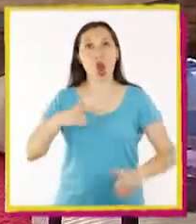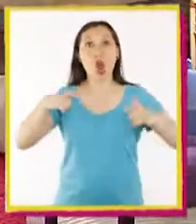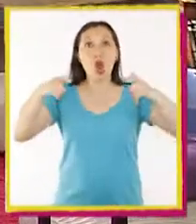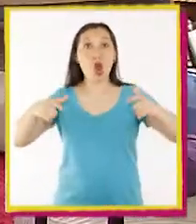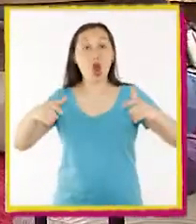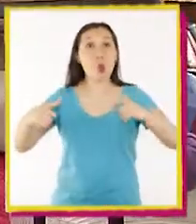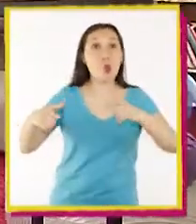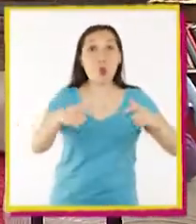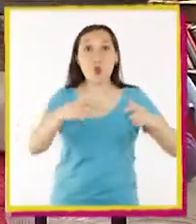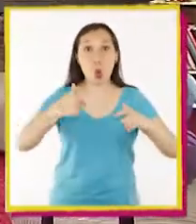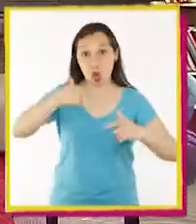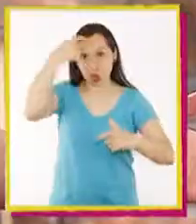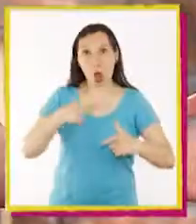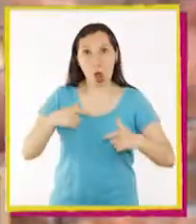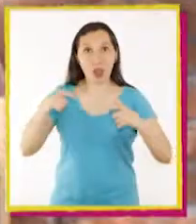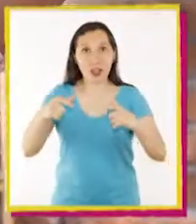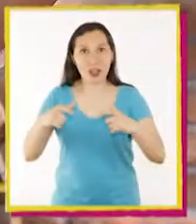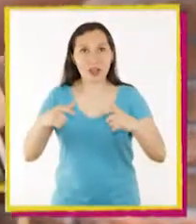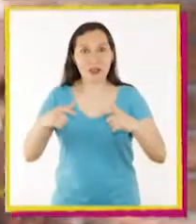una torta!